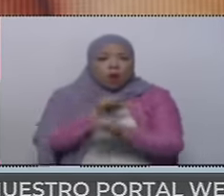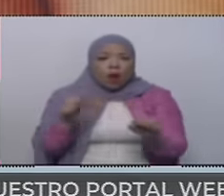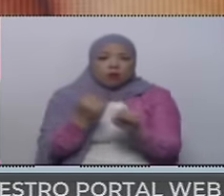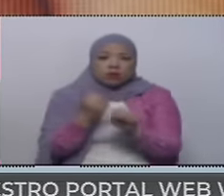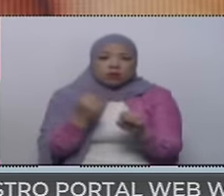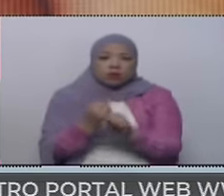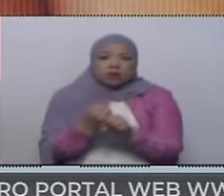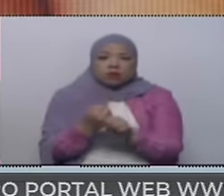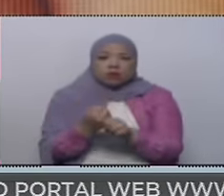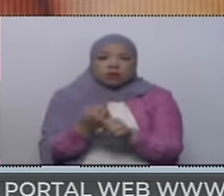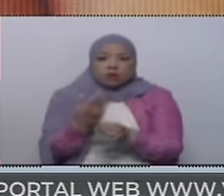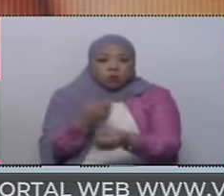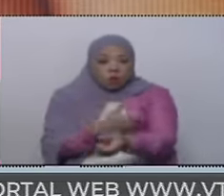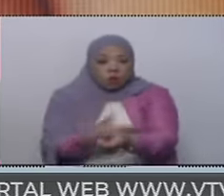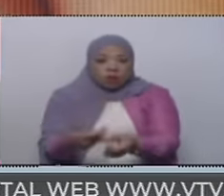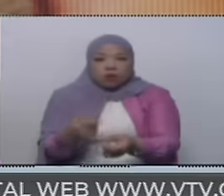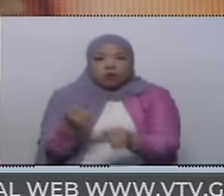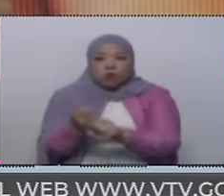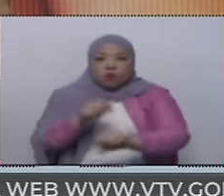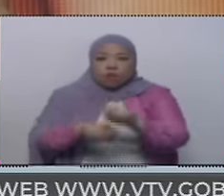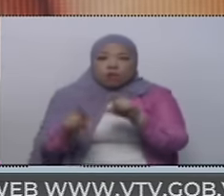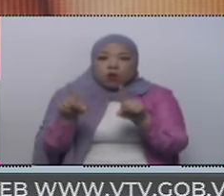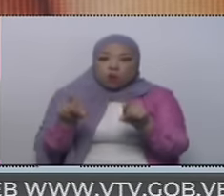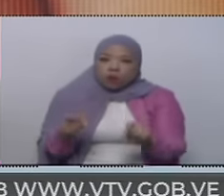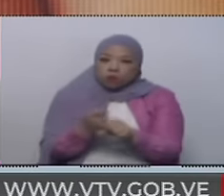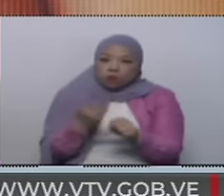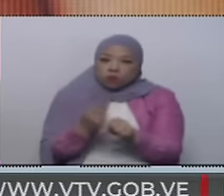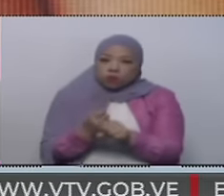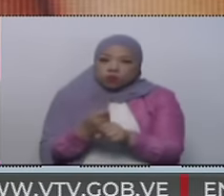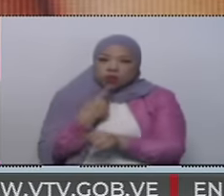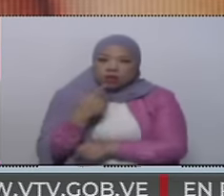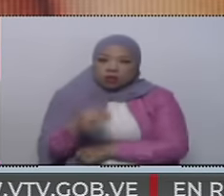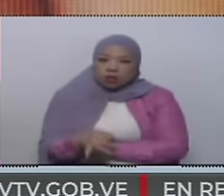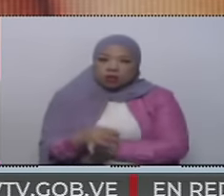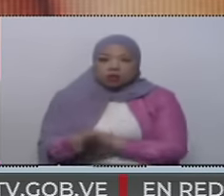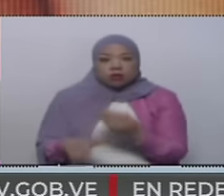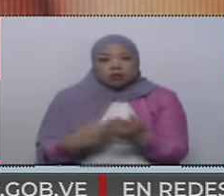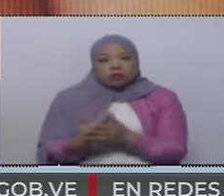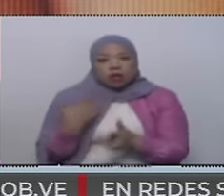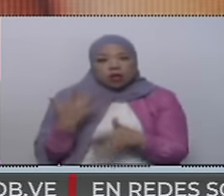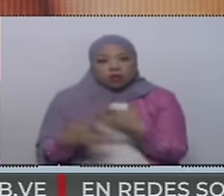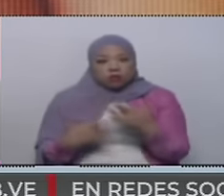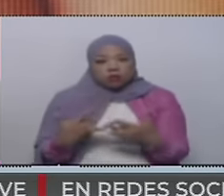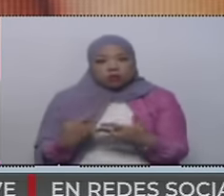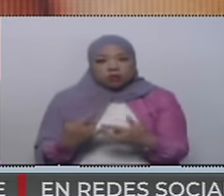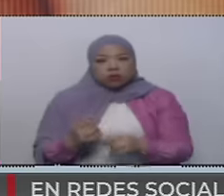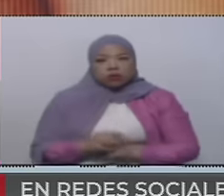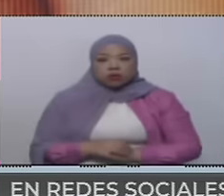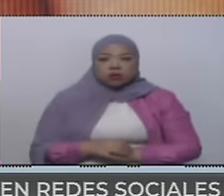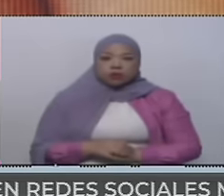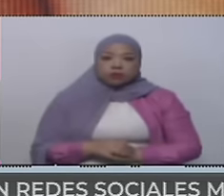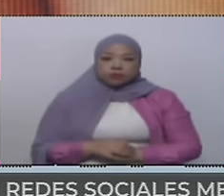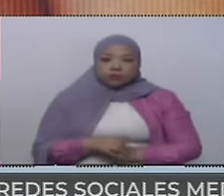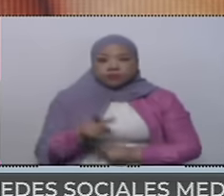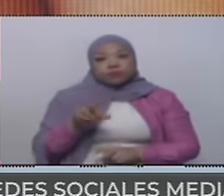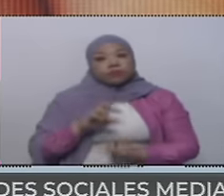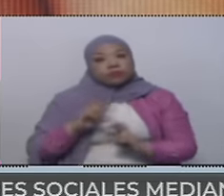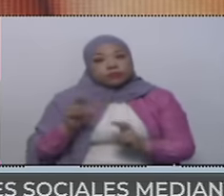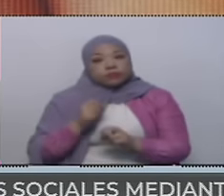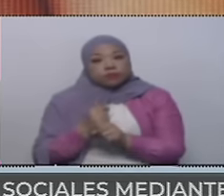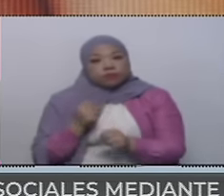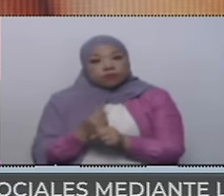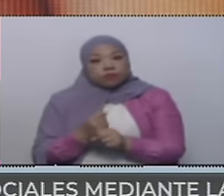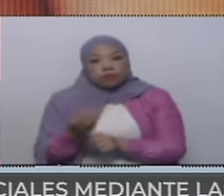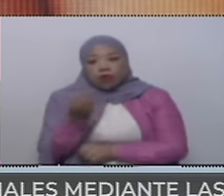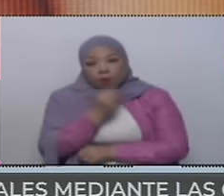con inmunología a prueba de todo. De verdad, fíjense los elementos. Un elemento que ustedes dicen es el tema de